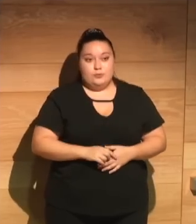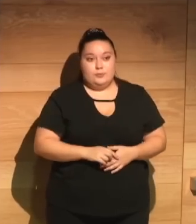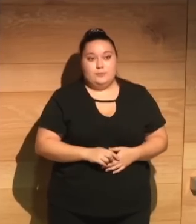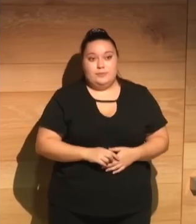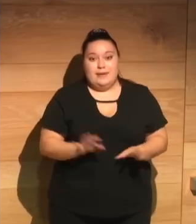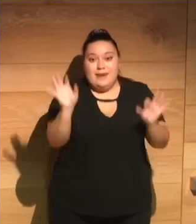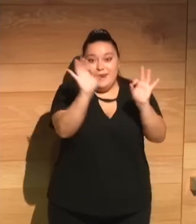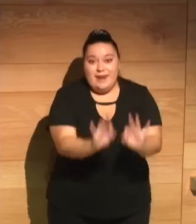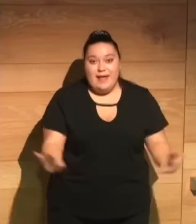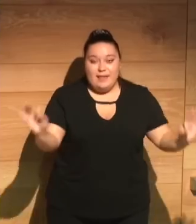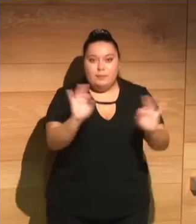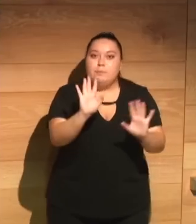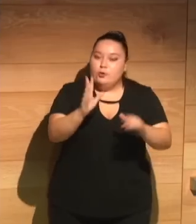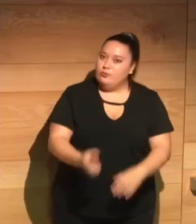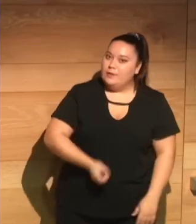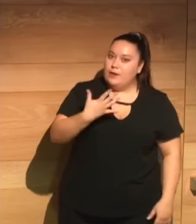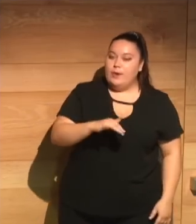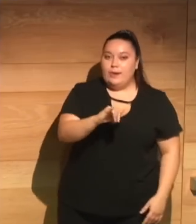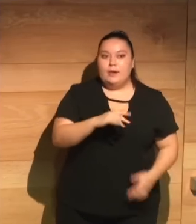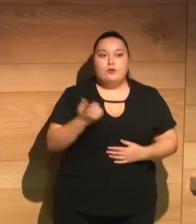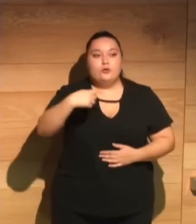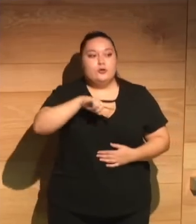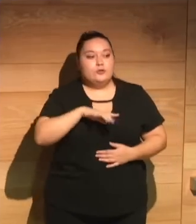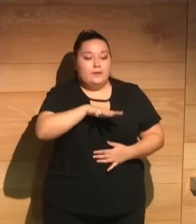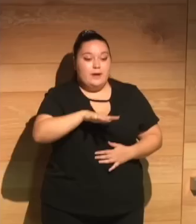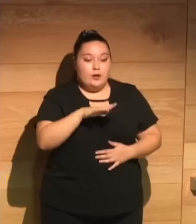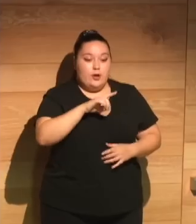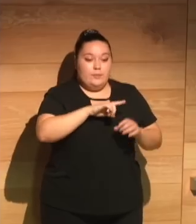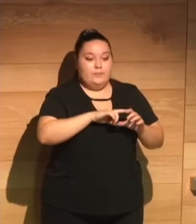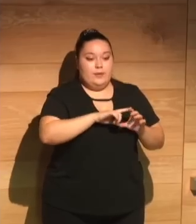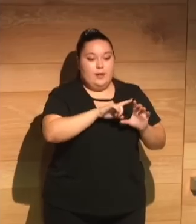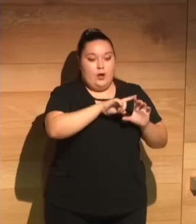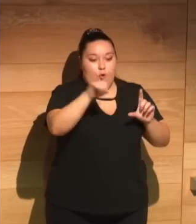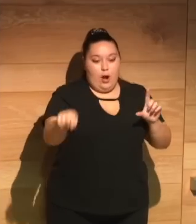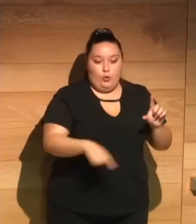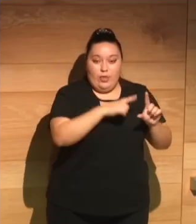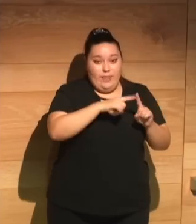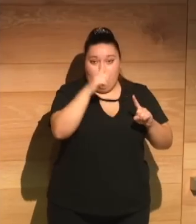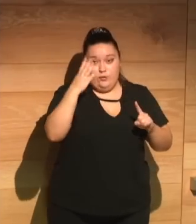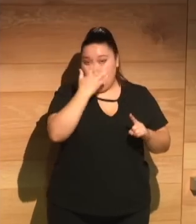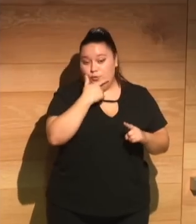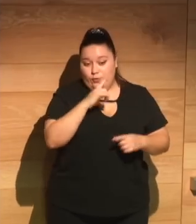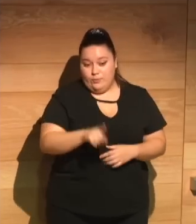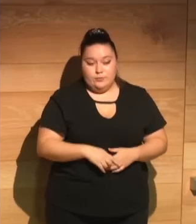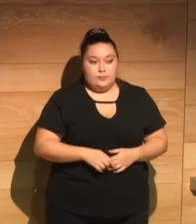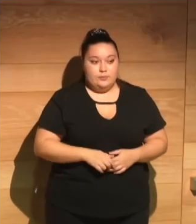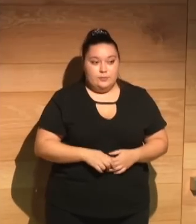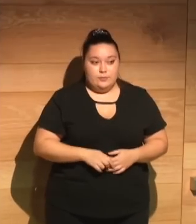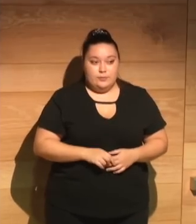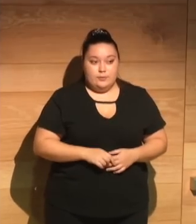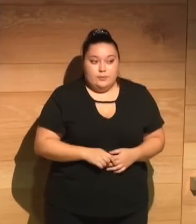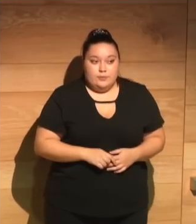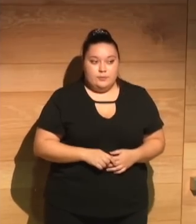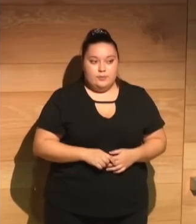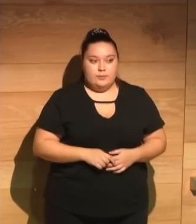ni escribir había nadie. Había talento. En pero, mi barrio, Javi, no conocíamos la rueda. Es contradictorio. ¿Cómo que no conocía? Si la pantera dejaba, tanta hambre no tendría. Claro.